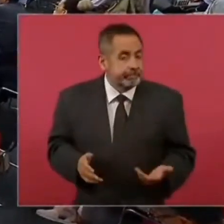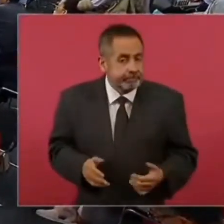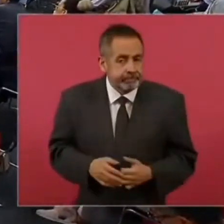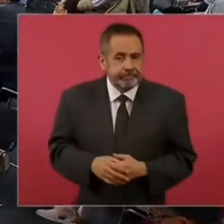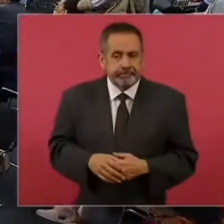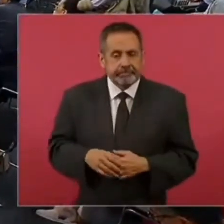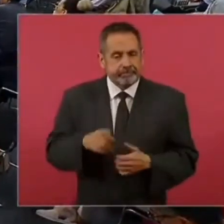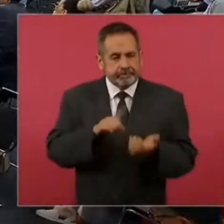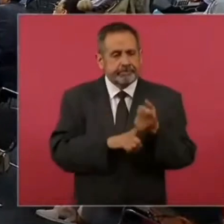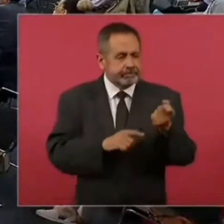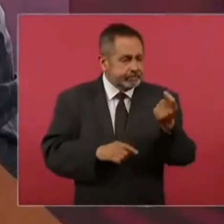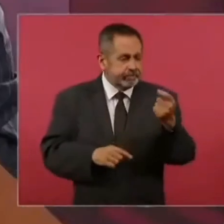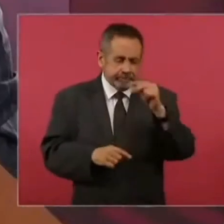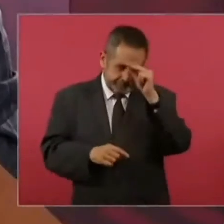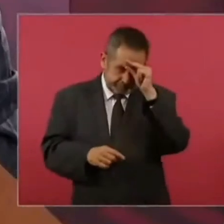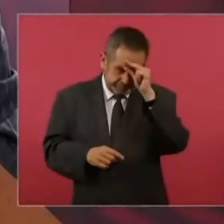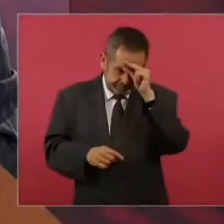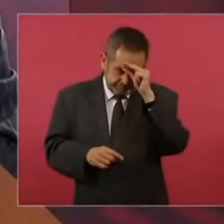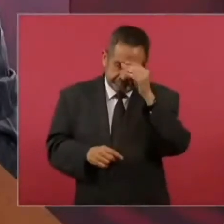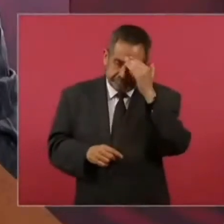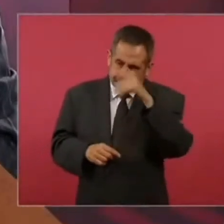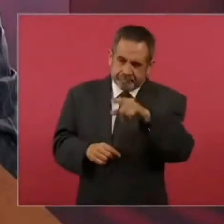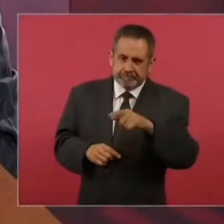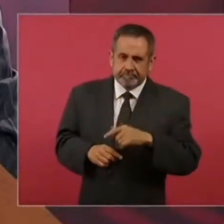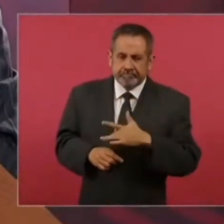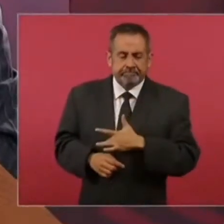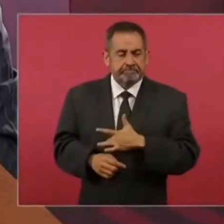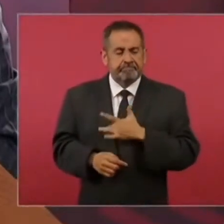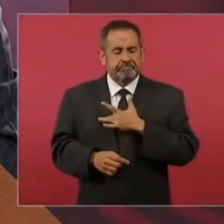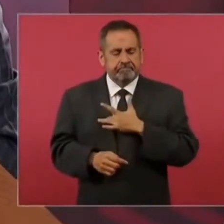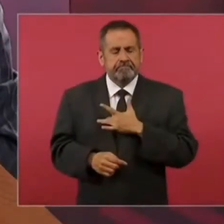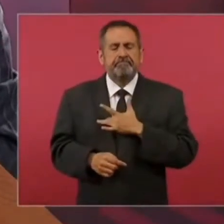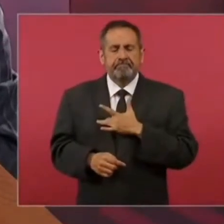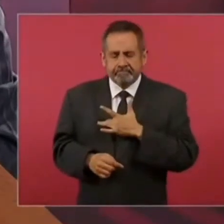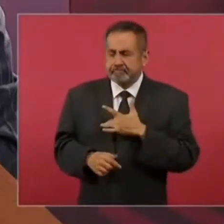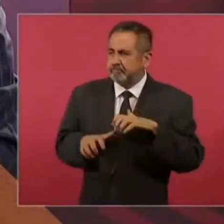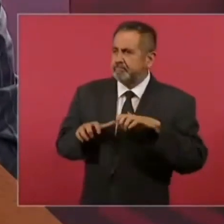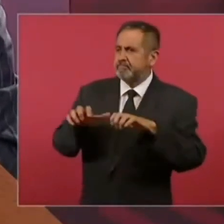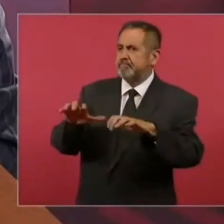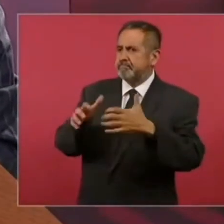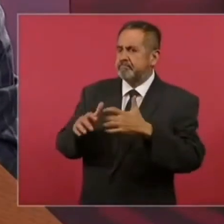porque son inteligentes y son humanos,